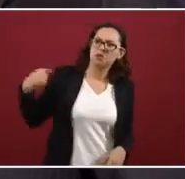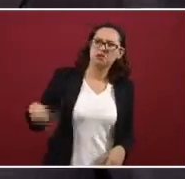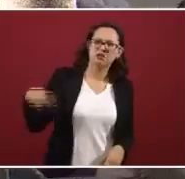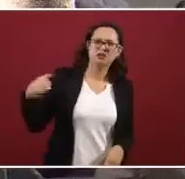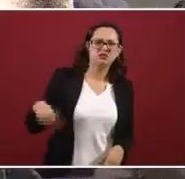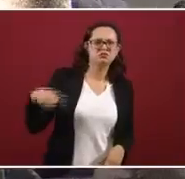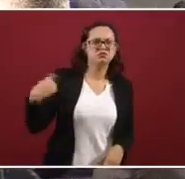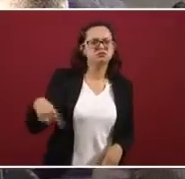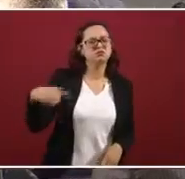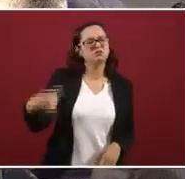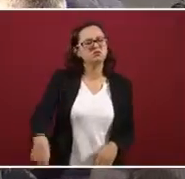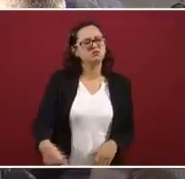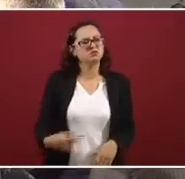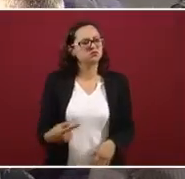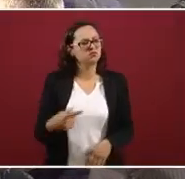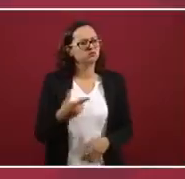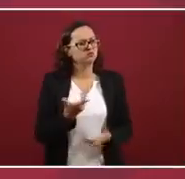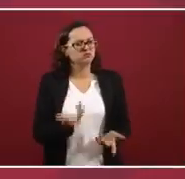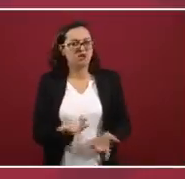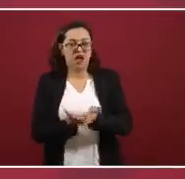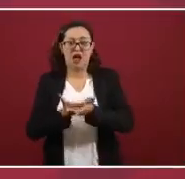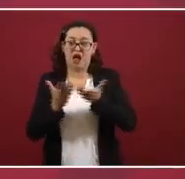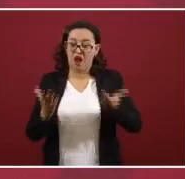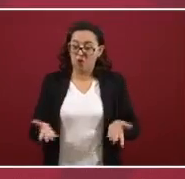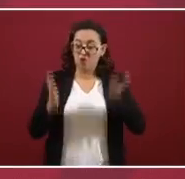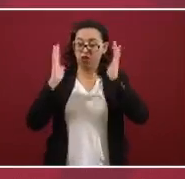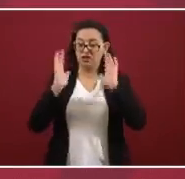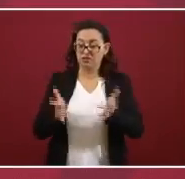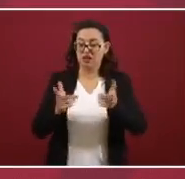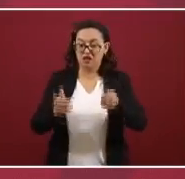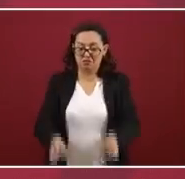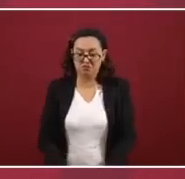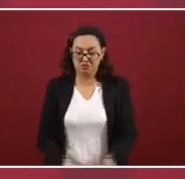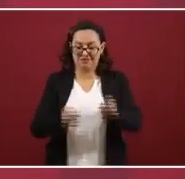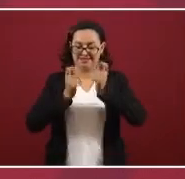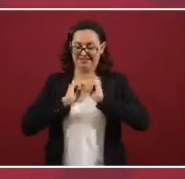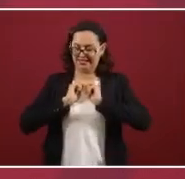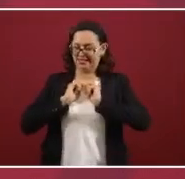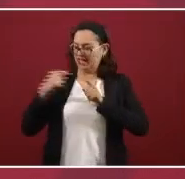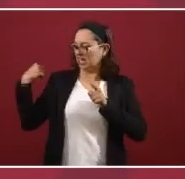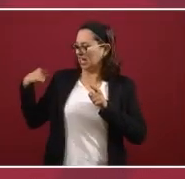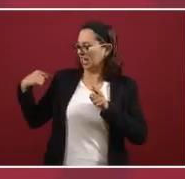ni modo que llegamos aquí y cambiamos